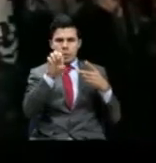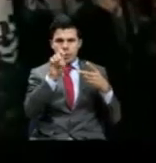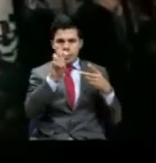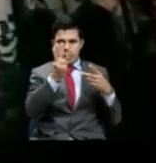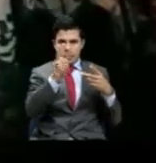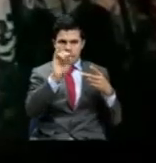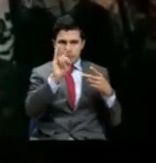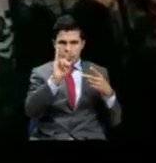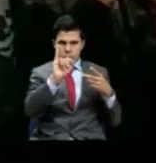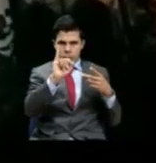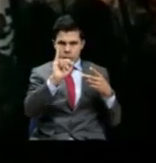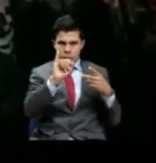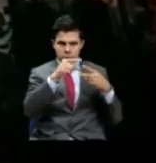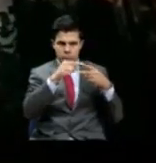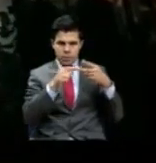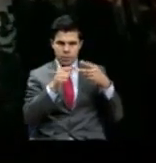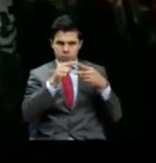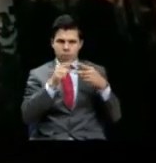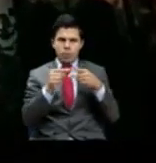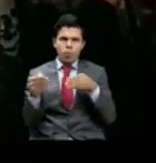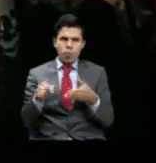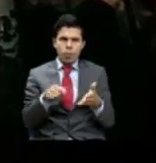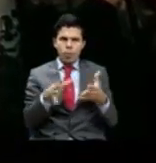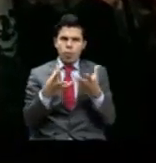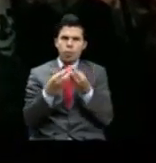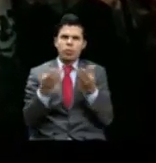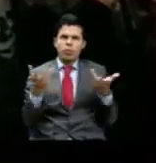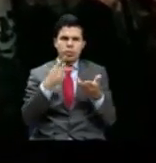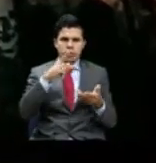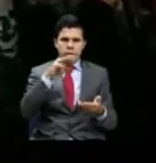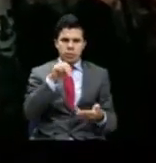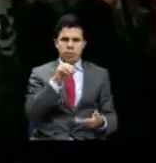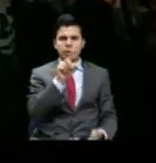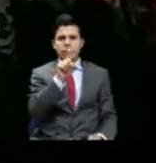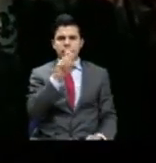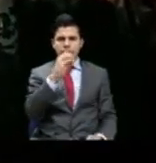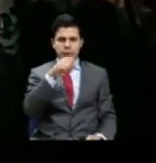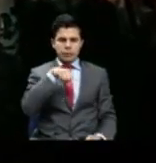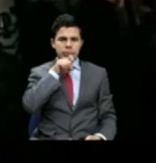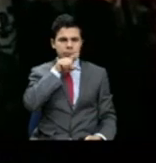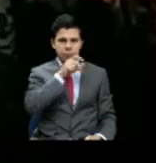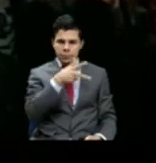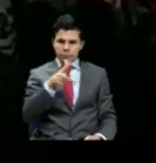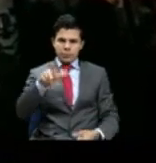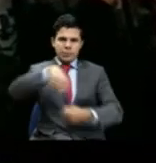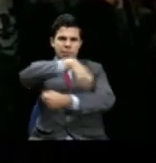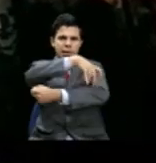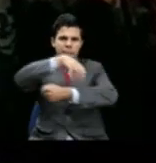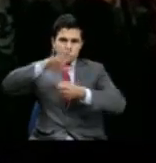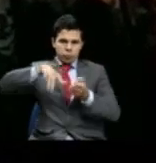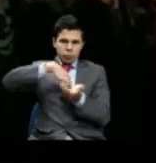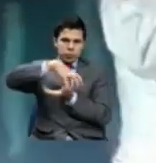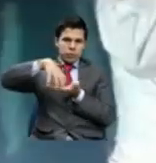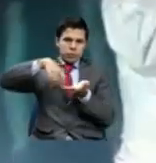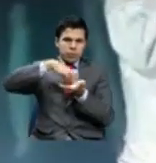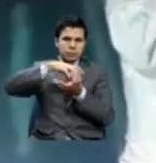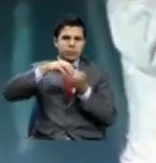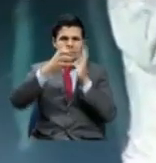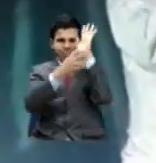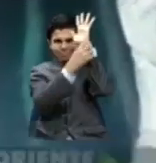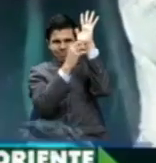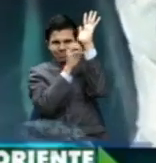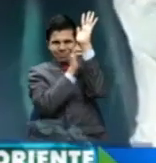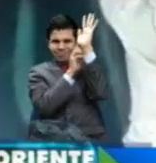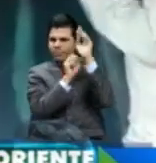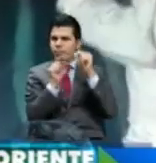Castro. El hecho, según confirmaron las autoridades, ocurrió en el kilómetro 60 de la vía Bucaramanga-San Alberto en Santander y se produjo por fallas